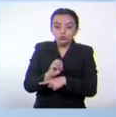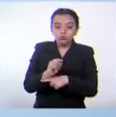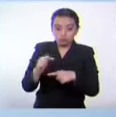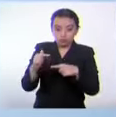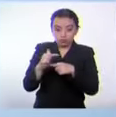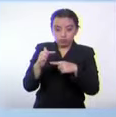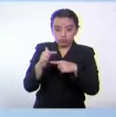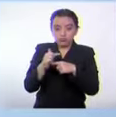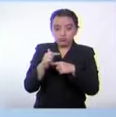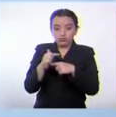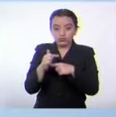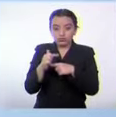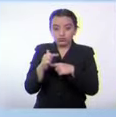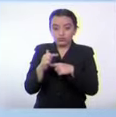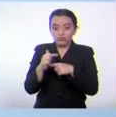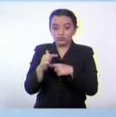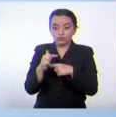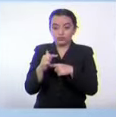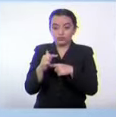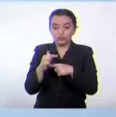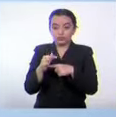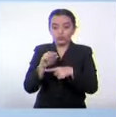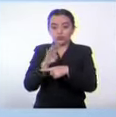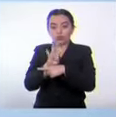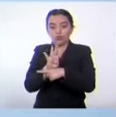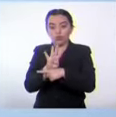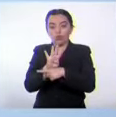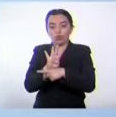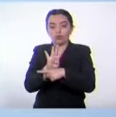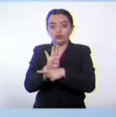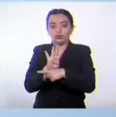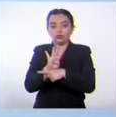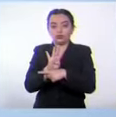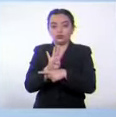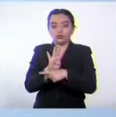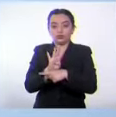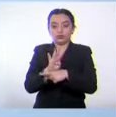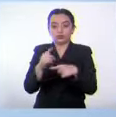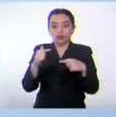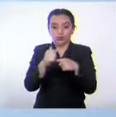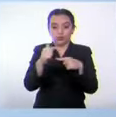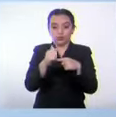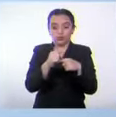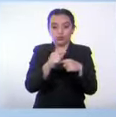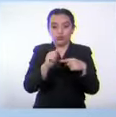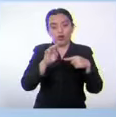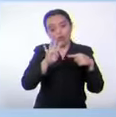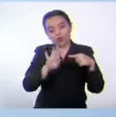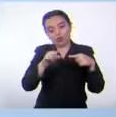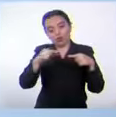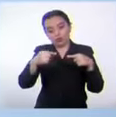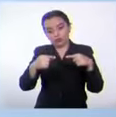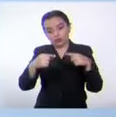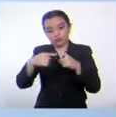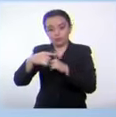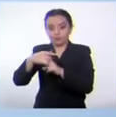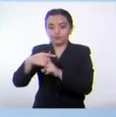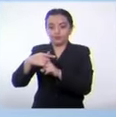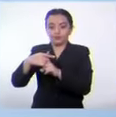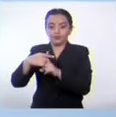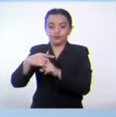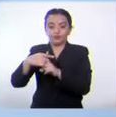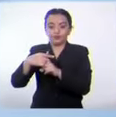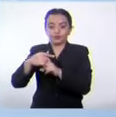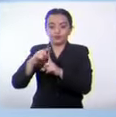es igual a 4 gramos de carbono más 200